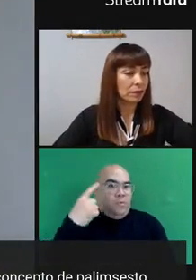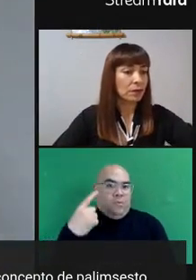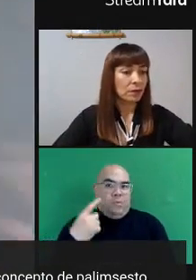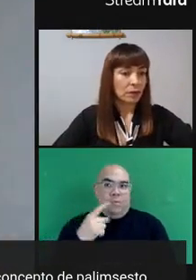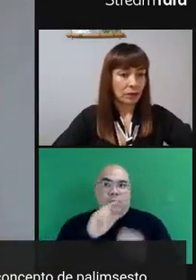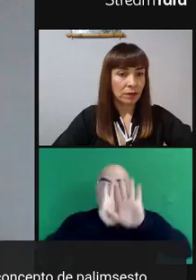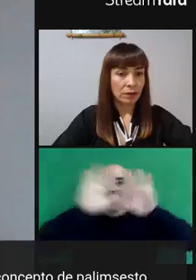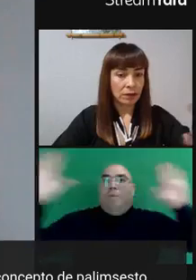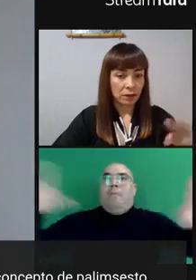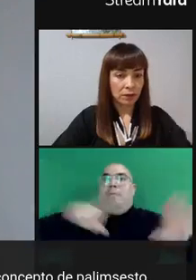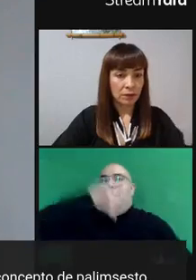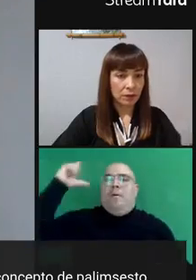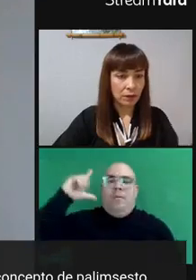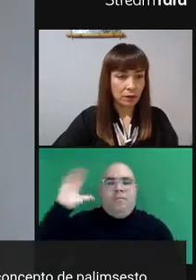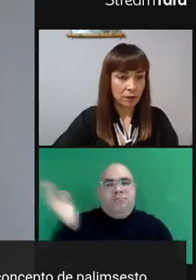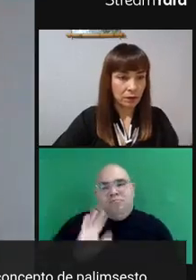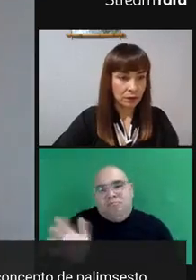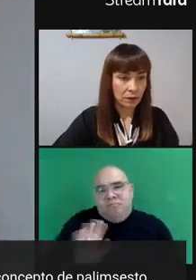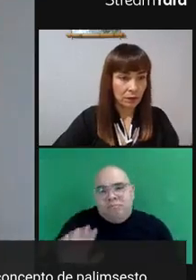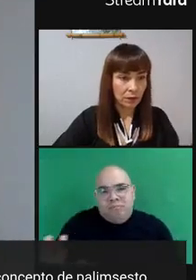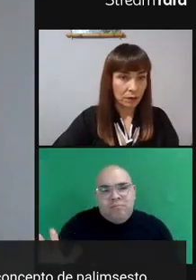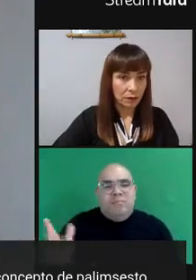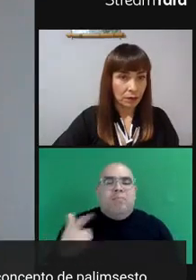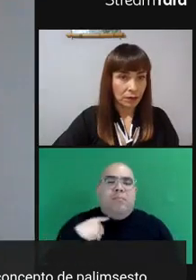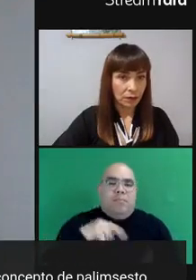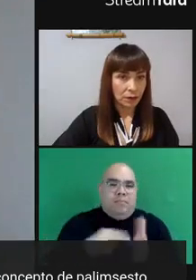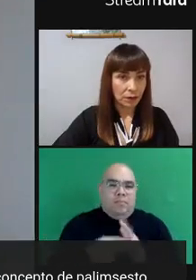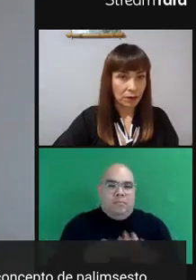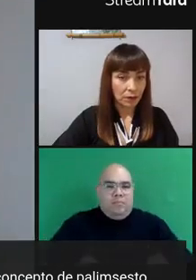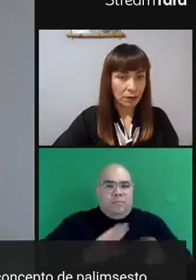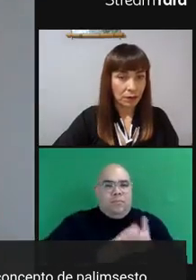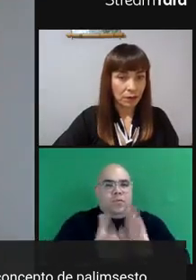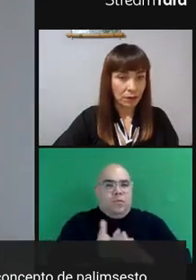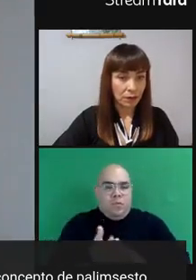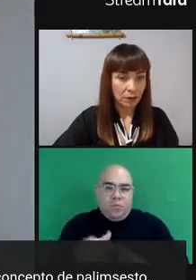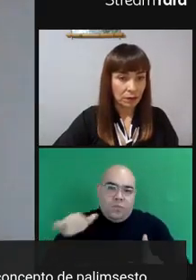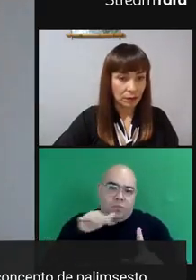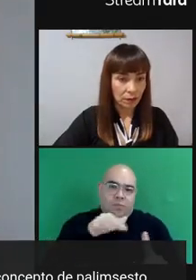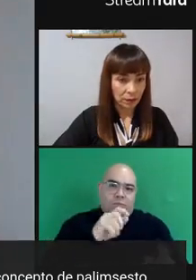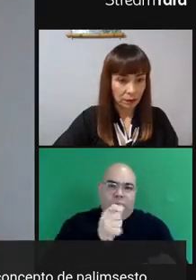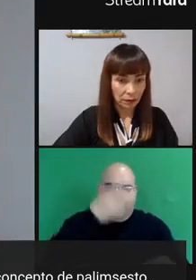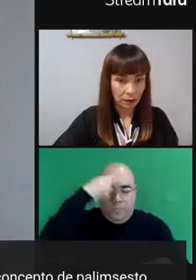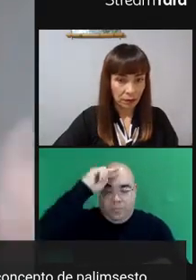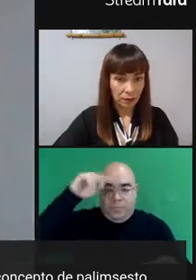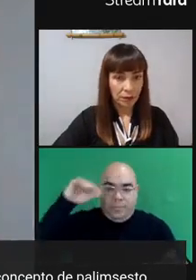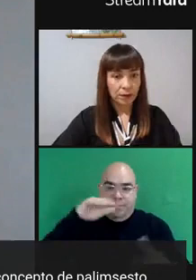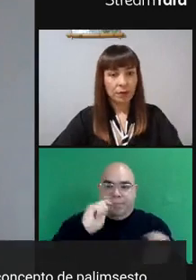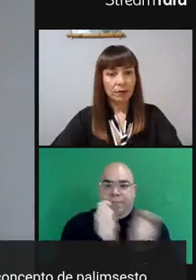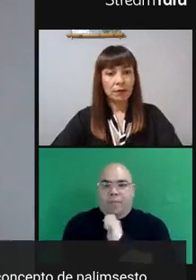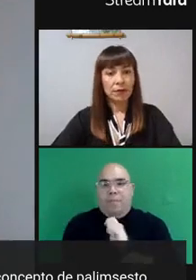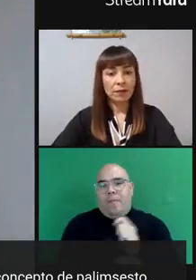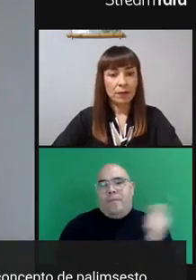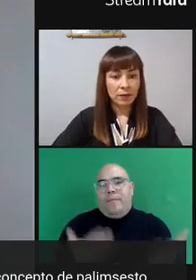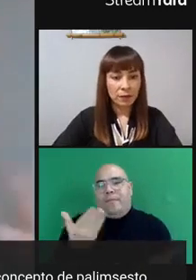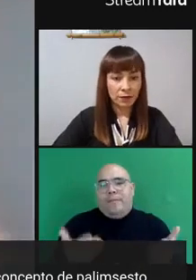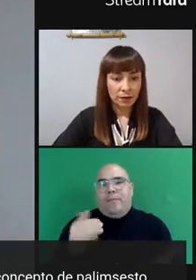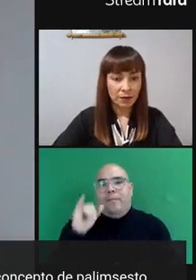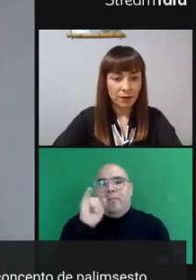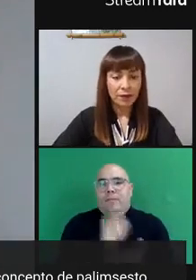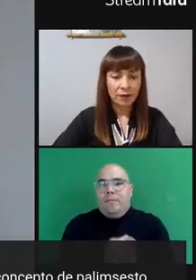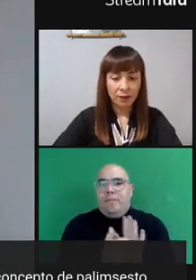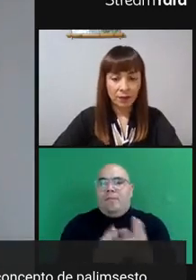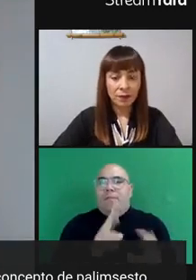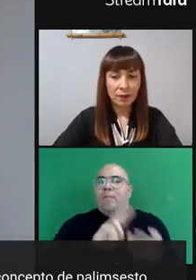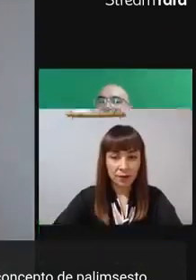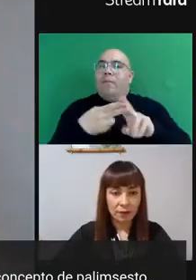manera que si yo voy a alterar la realidad de una comunidad, pues lo mínimo es que esa comunidad esté correlacionada, pero no solo